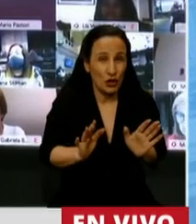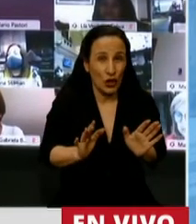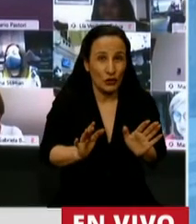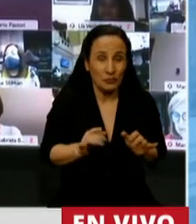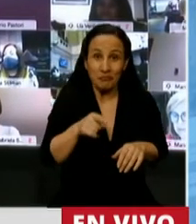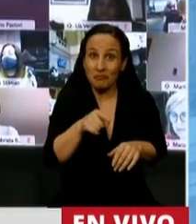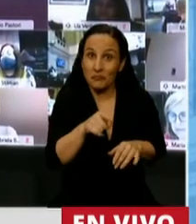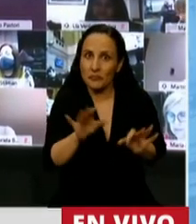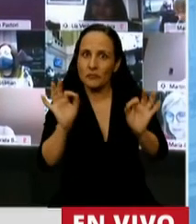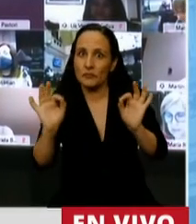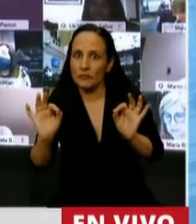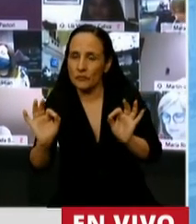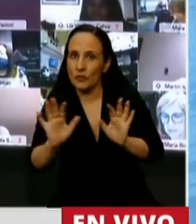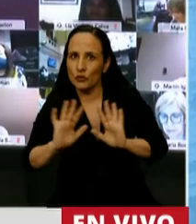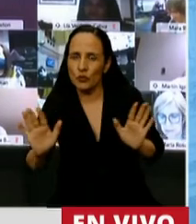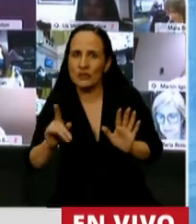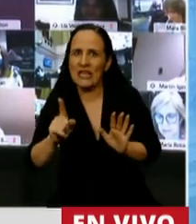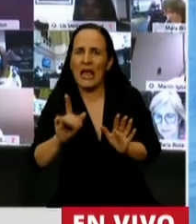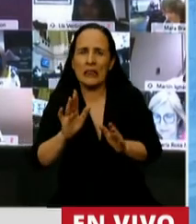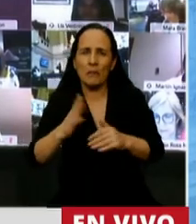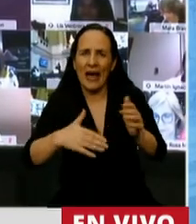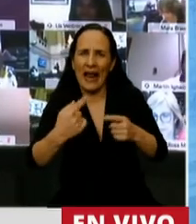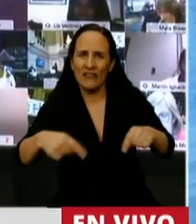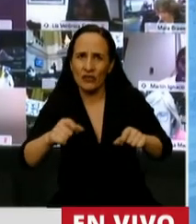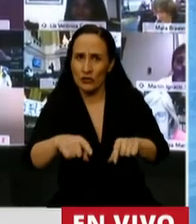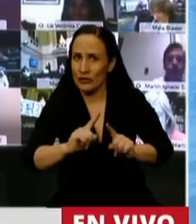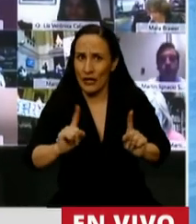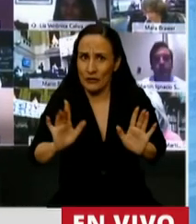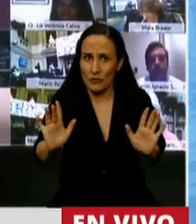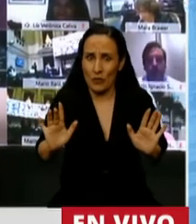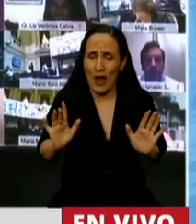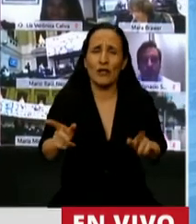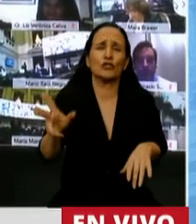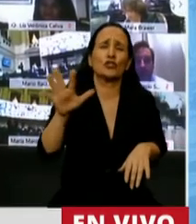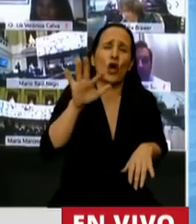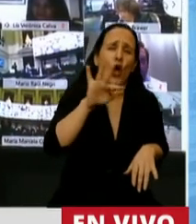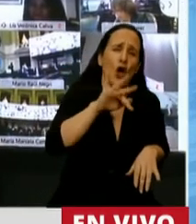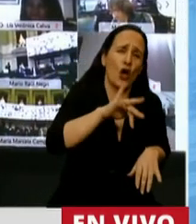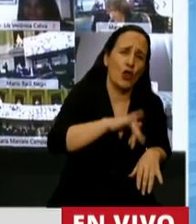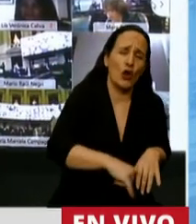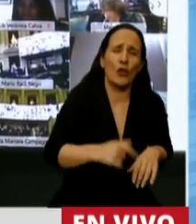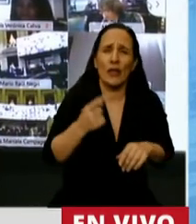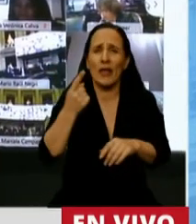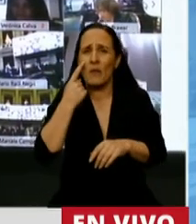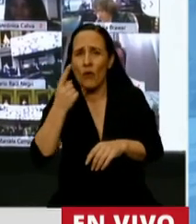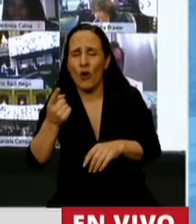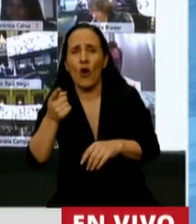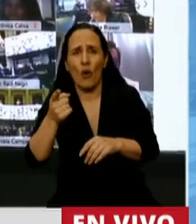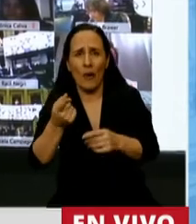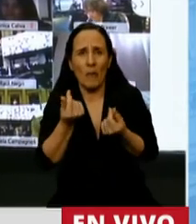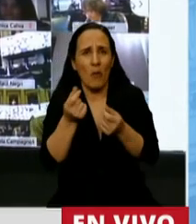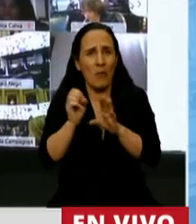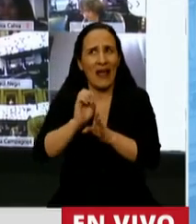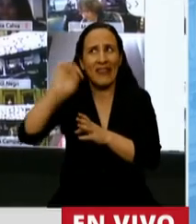siquiera alcanza a reponer la infraestructura existente asistimos todos los días a la huida a la huída del capital de